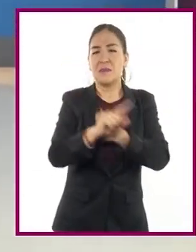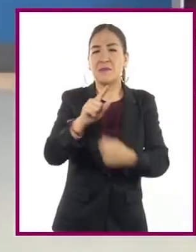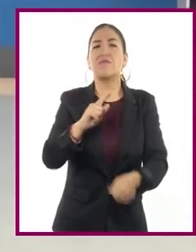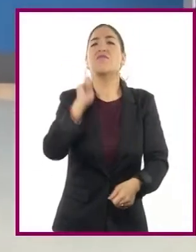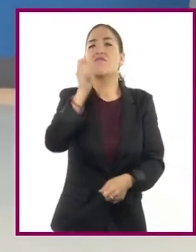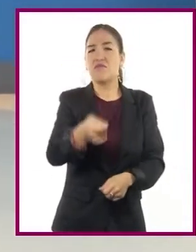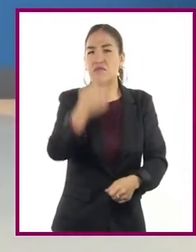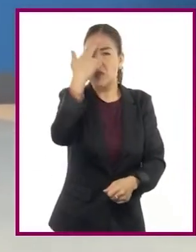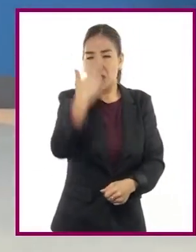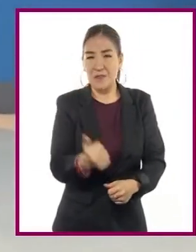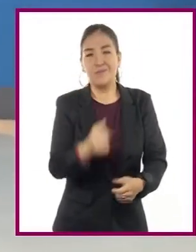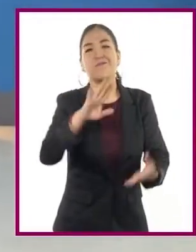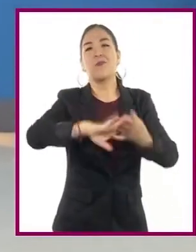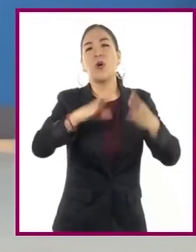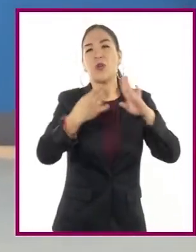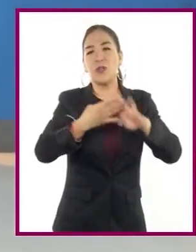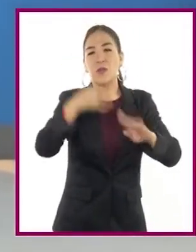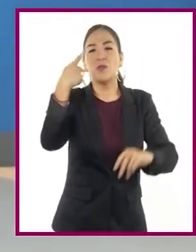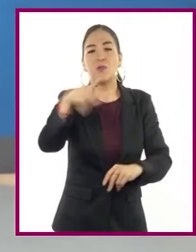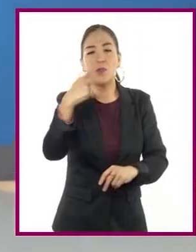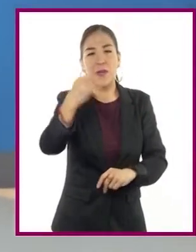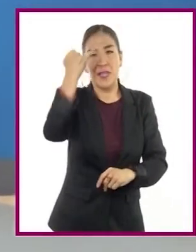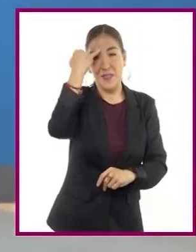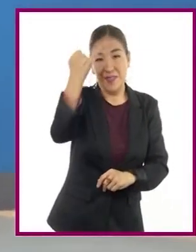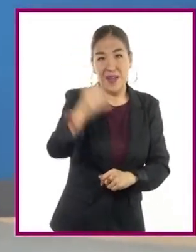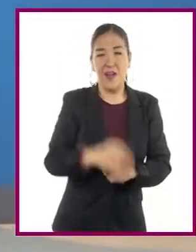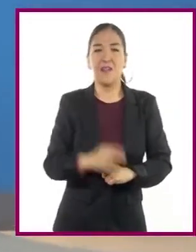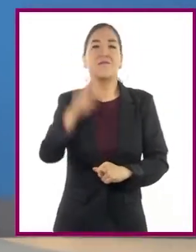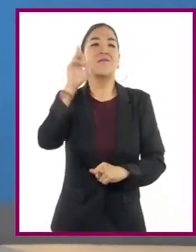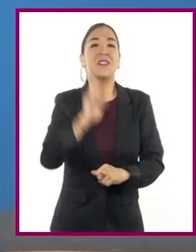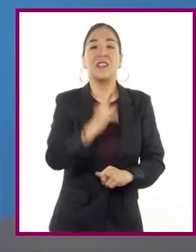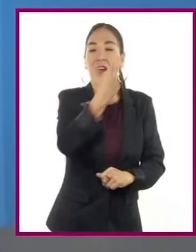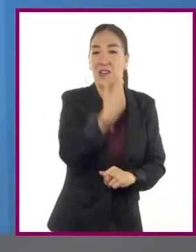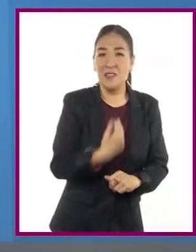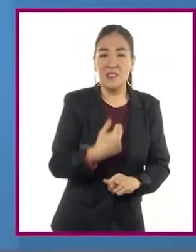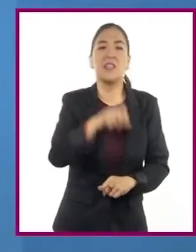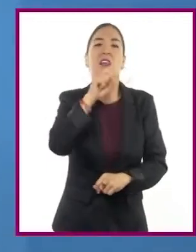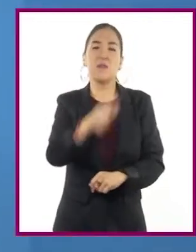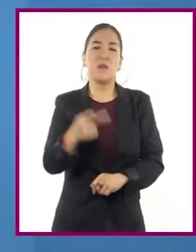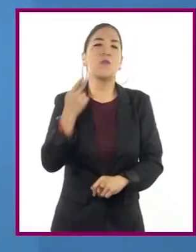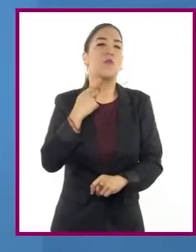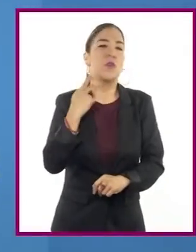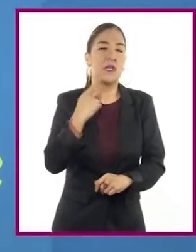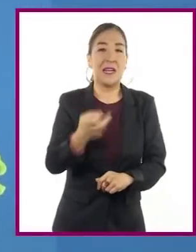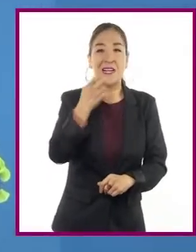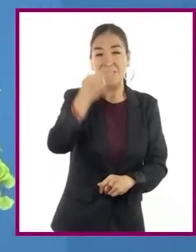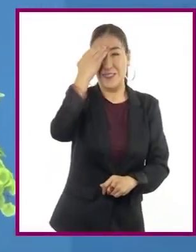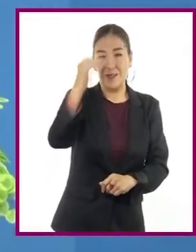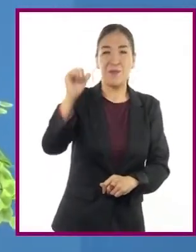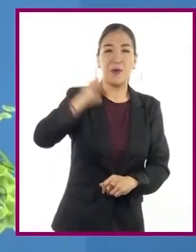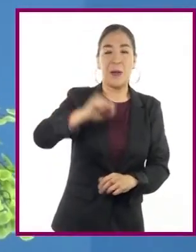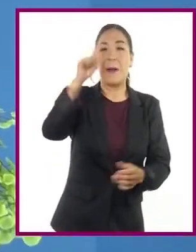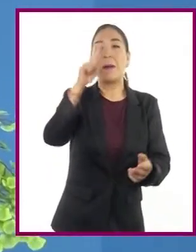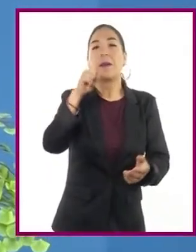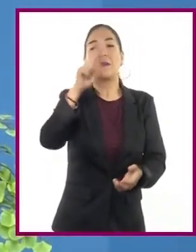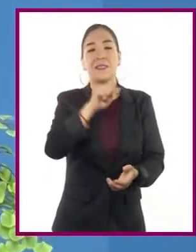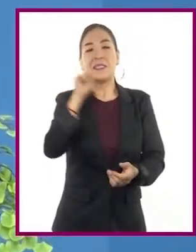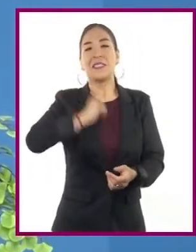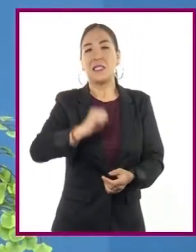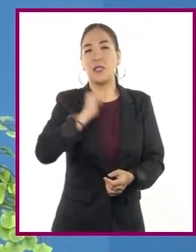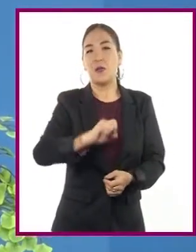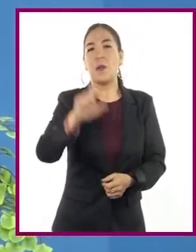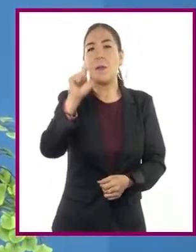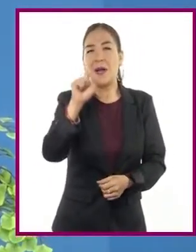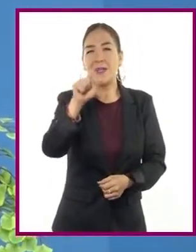por motivos ideológicos, raciales y políticos, en la década de los 40 del siglo XX, lo cual parece